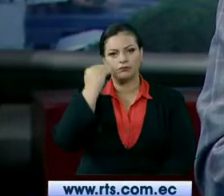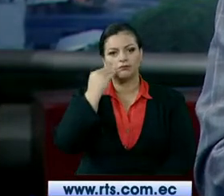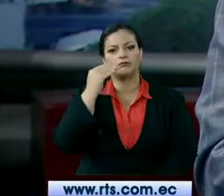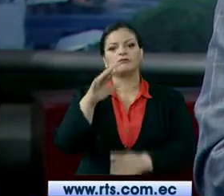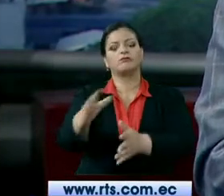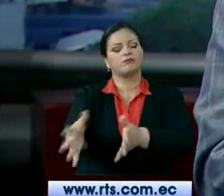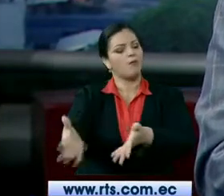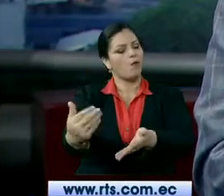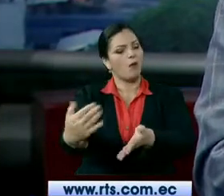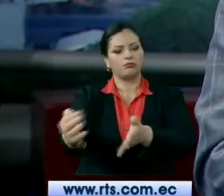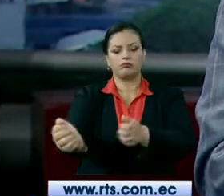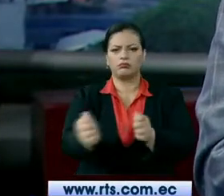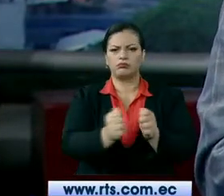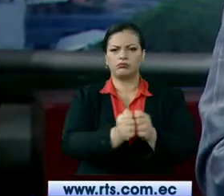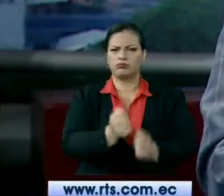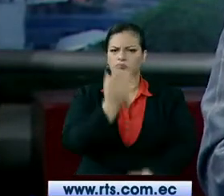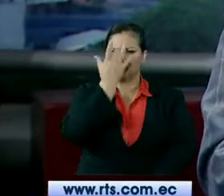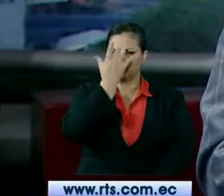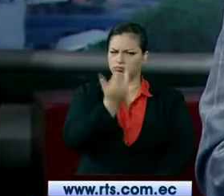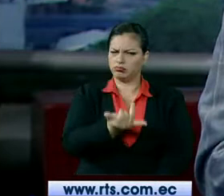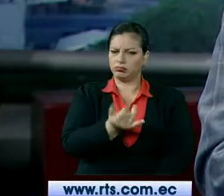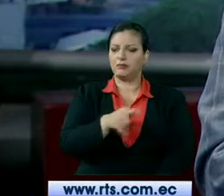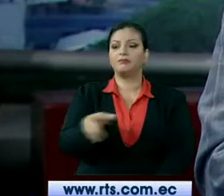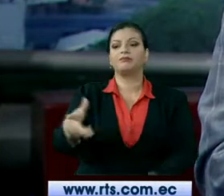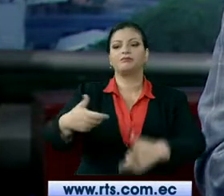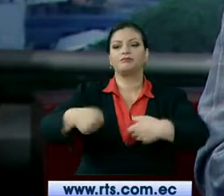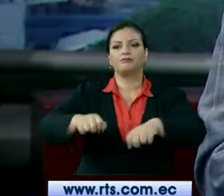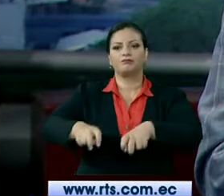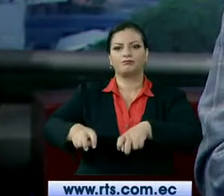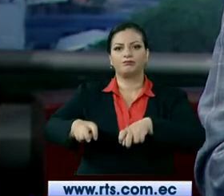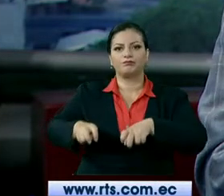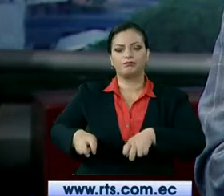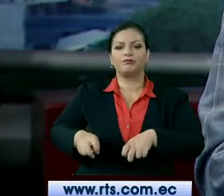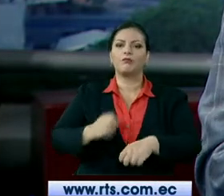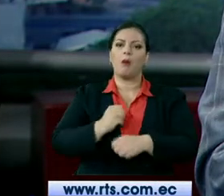mientras en su poder tenían un arma de fuego.